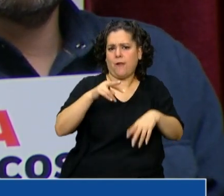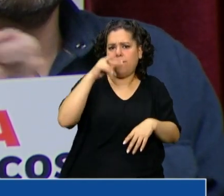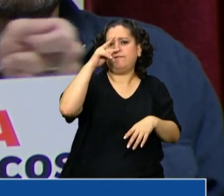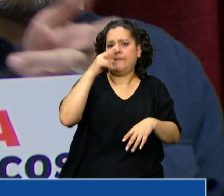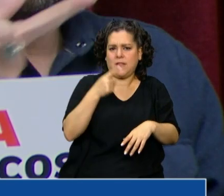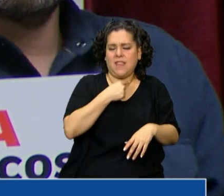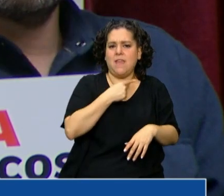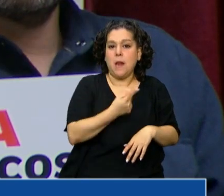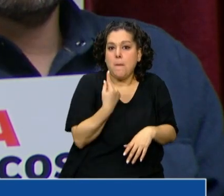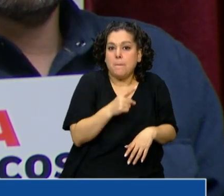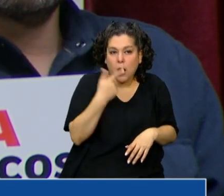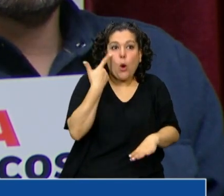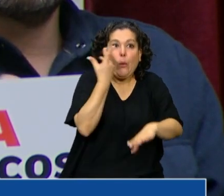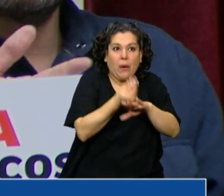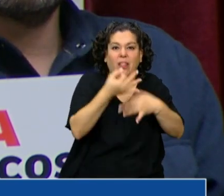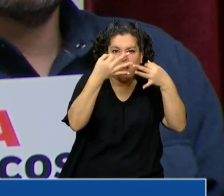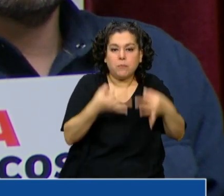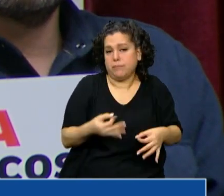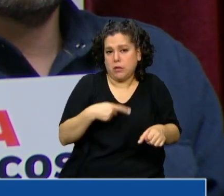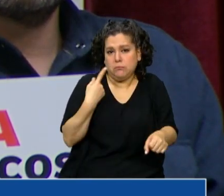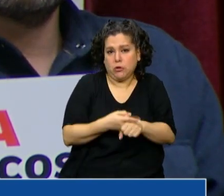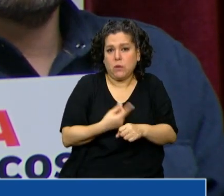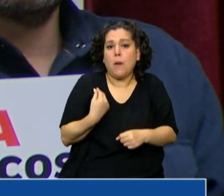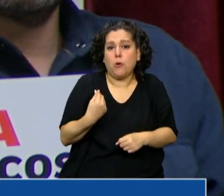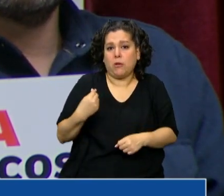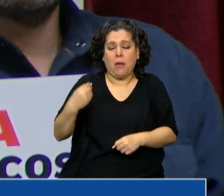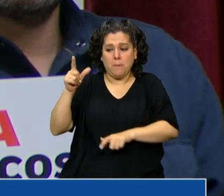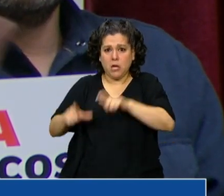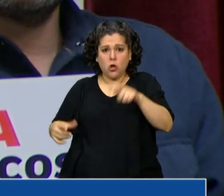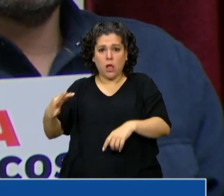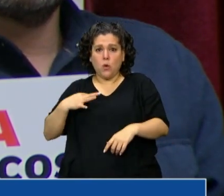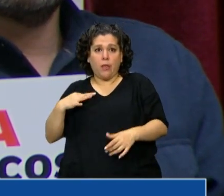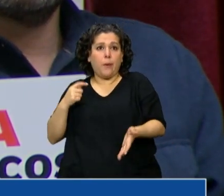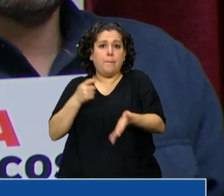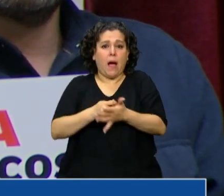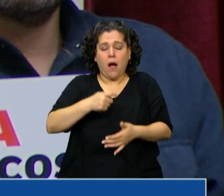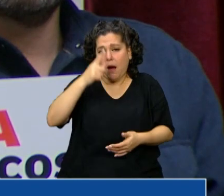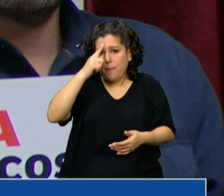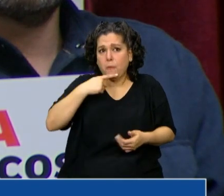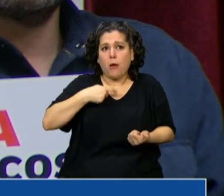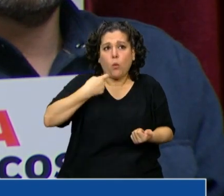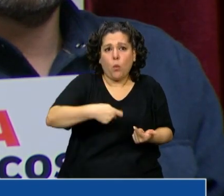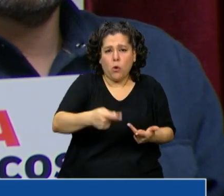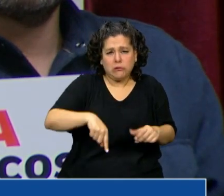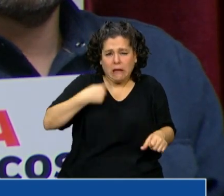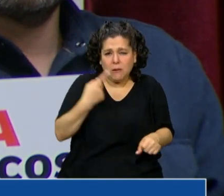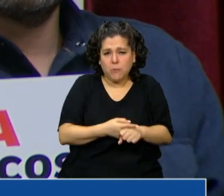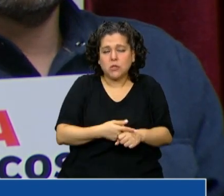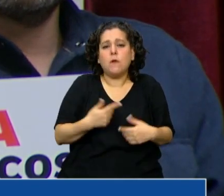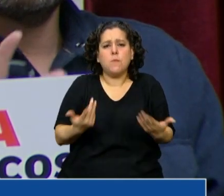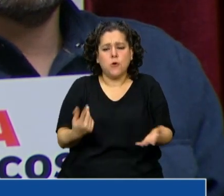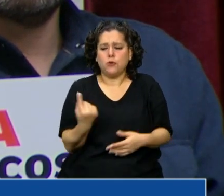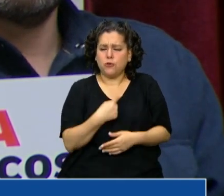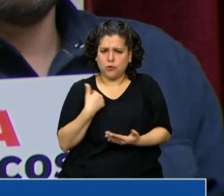de viviendas a la cual pueda llegar la población pagando cuotas accesibles. Por eso nosotros hemos presentado un proyecto